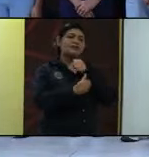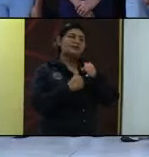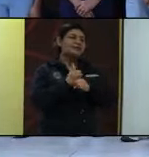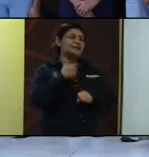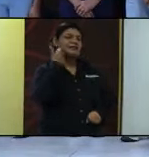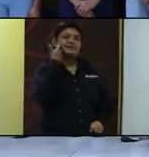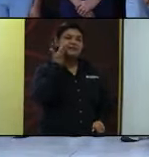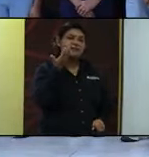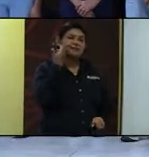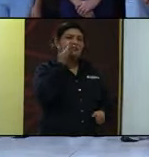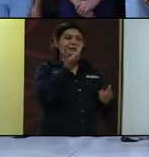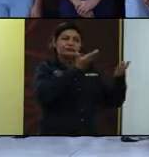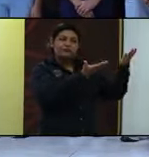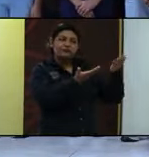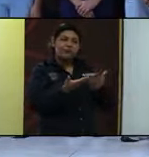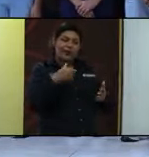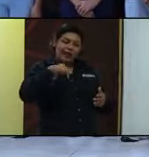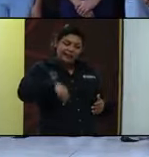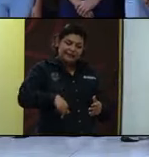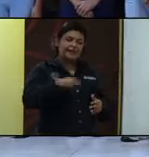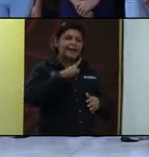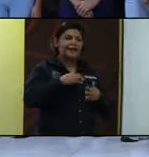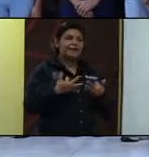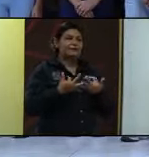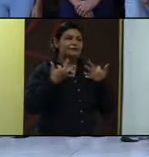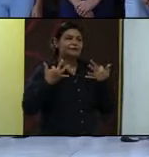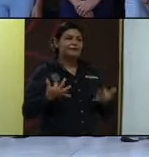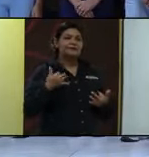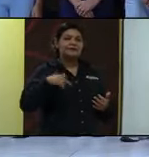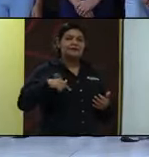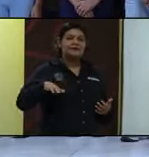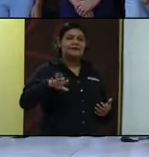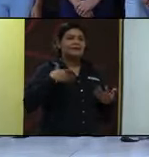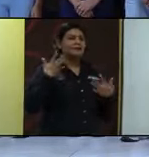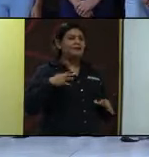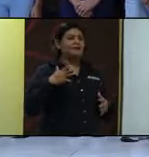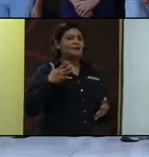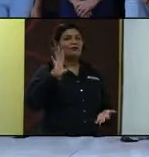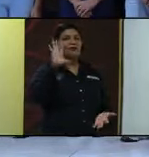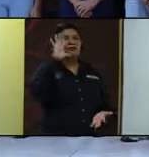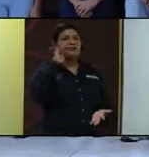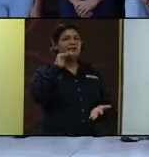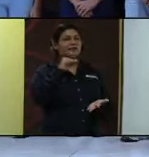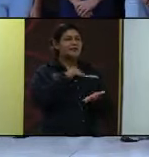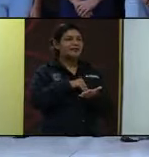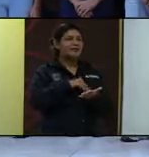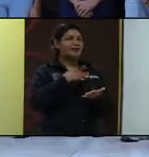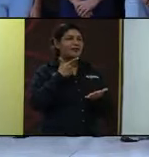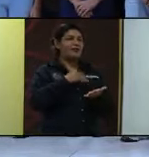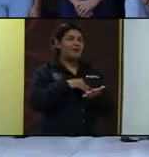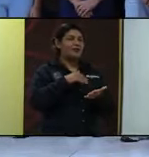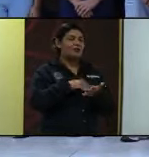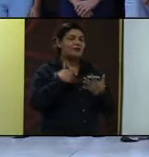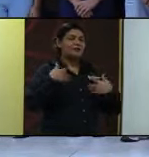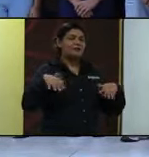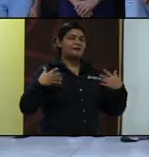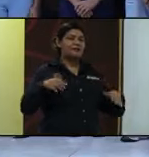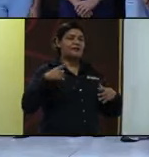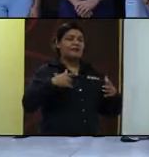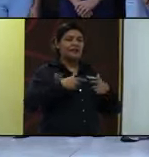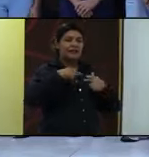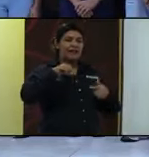queríamos traer esta convención aquí a nuestra tierra. Estamos hablando que son alrededor de 5,000 competidores que se van a